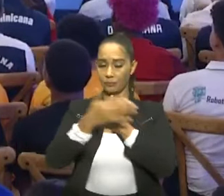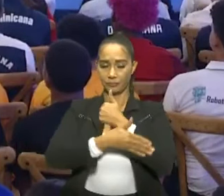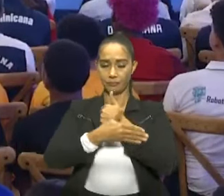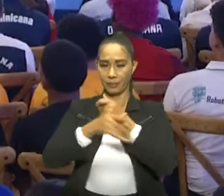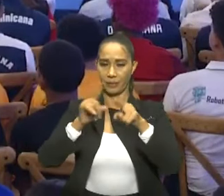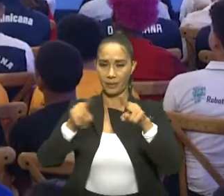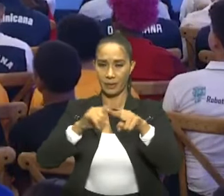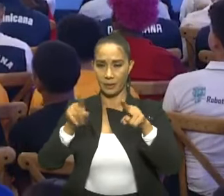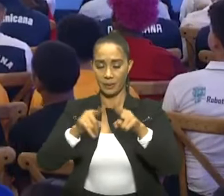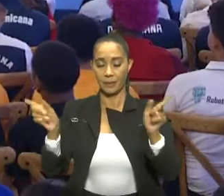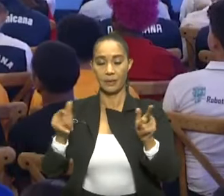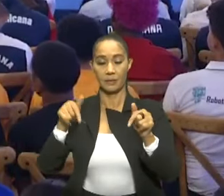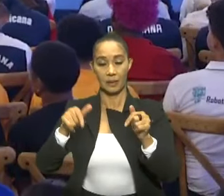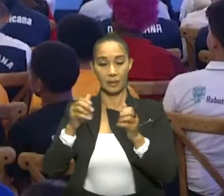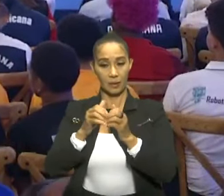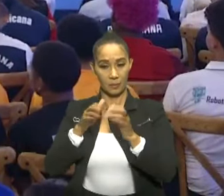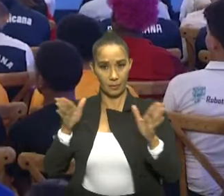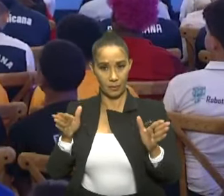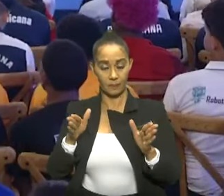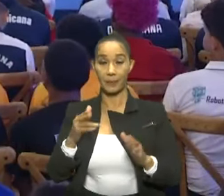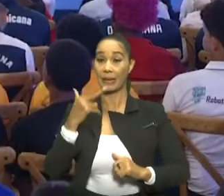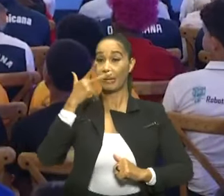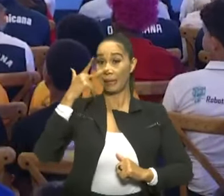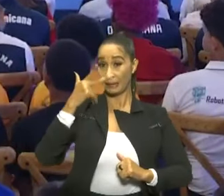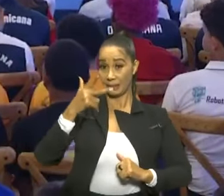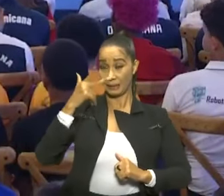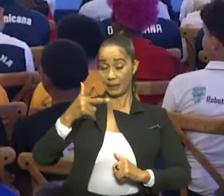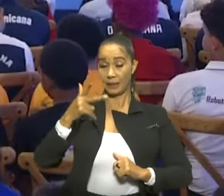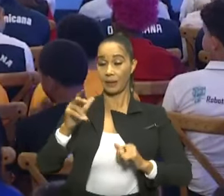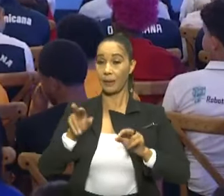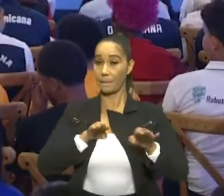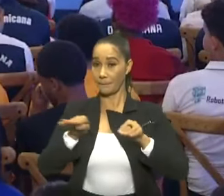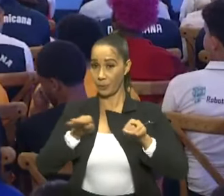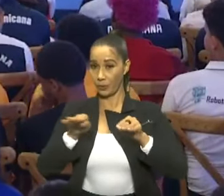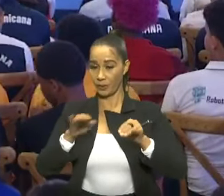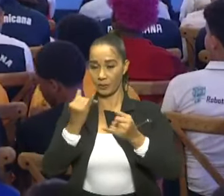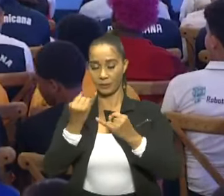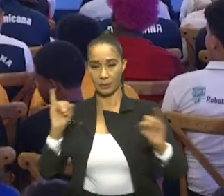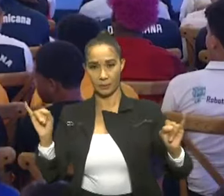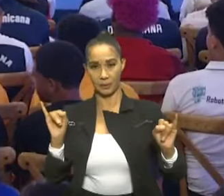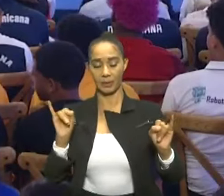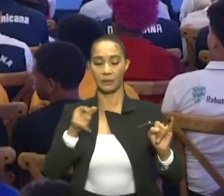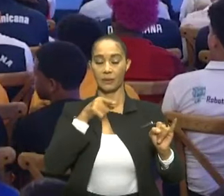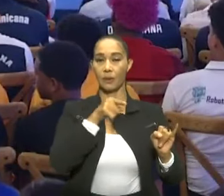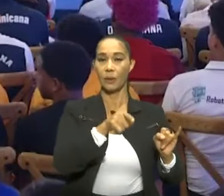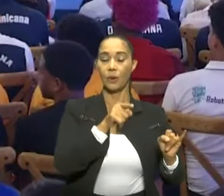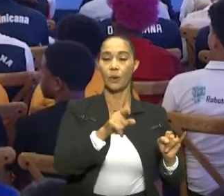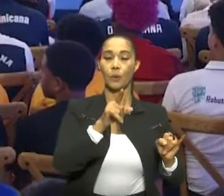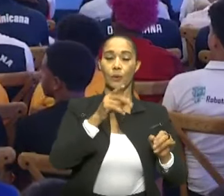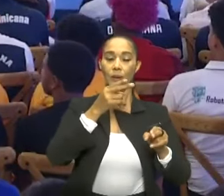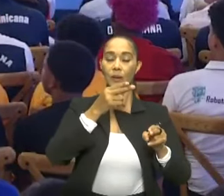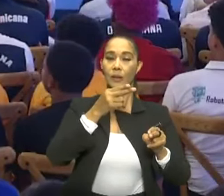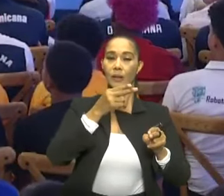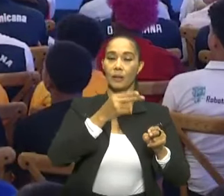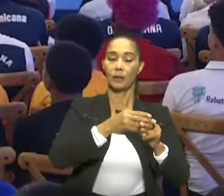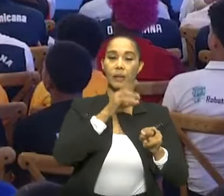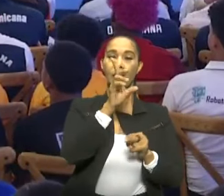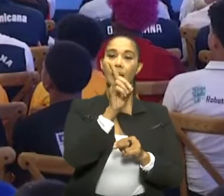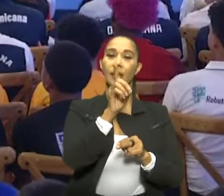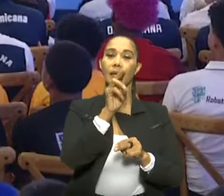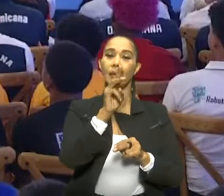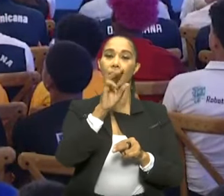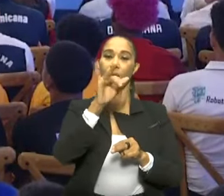Diamondbacks. Pero también tres academias modernas independientes, una perteneciente a Edwin